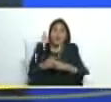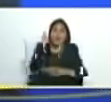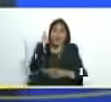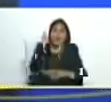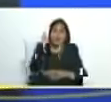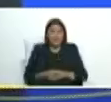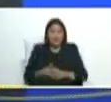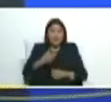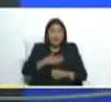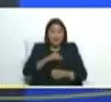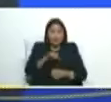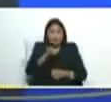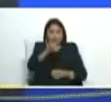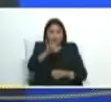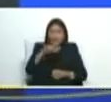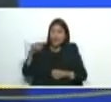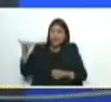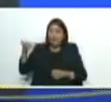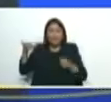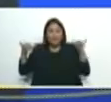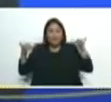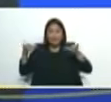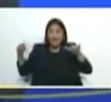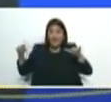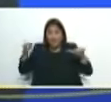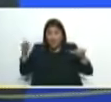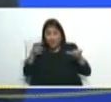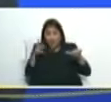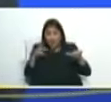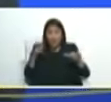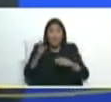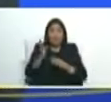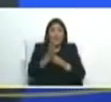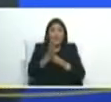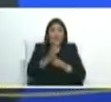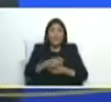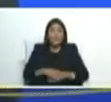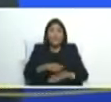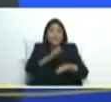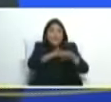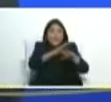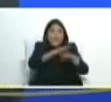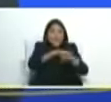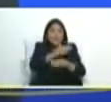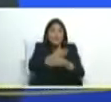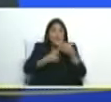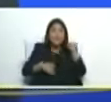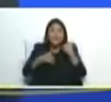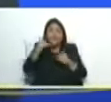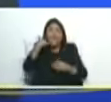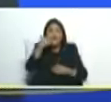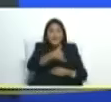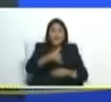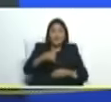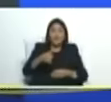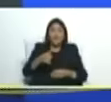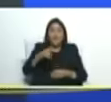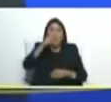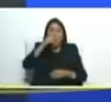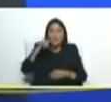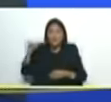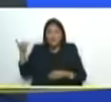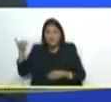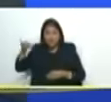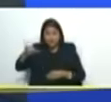me dice presidente lo está llamando el comandante del subcoy que quiere darle un